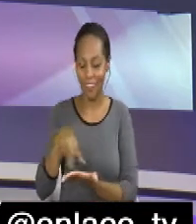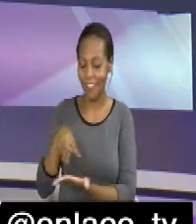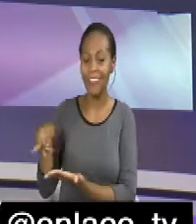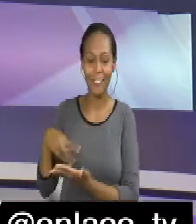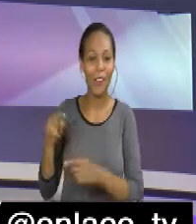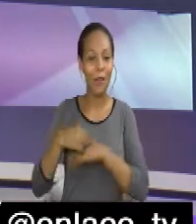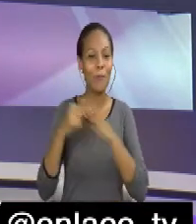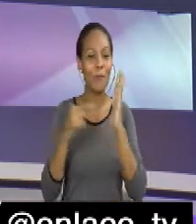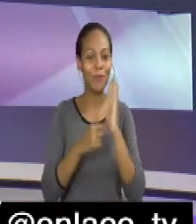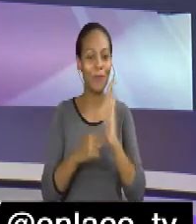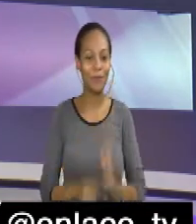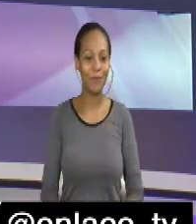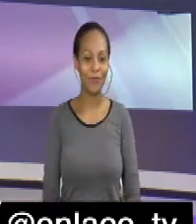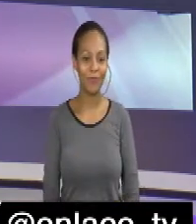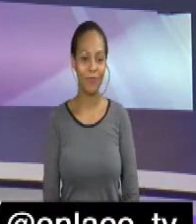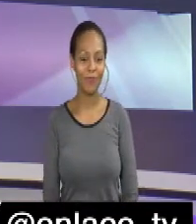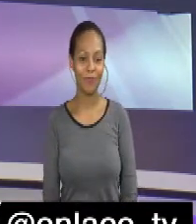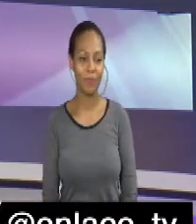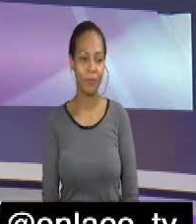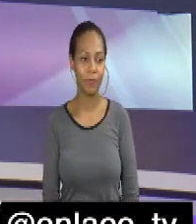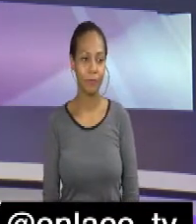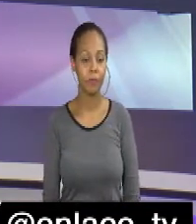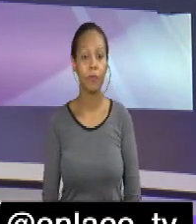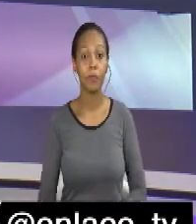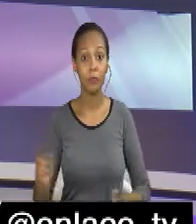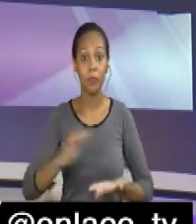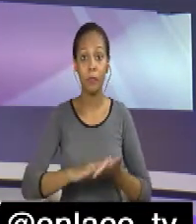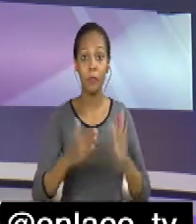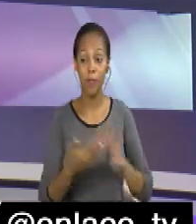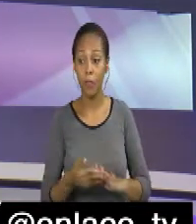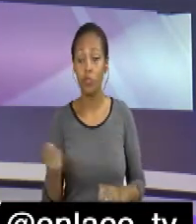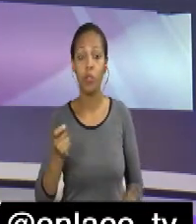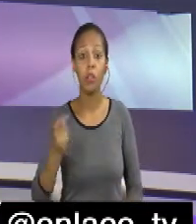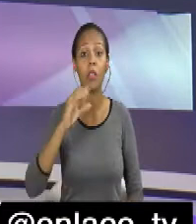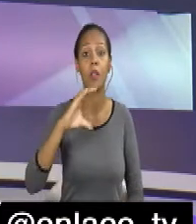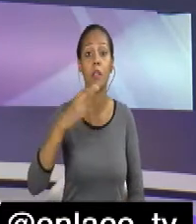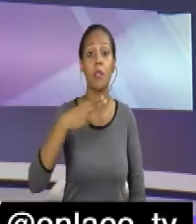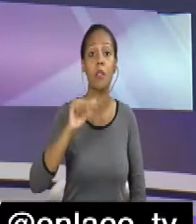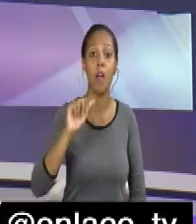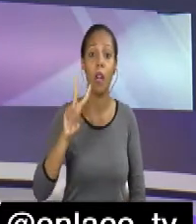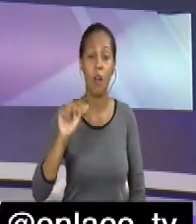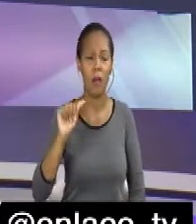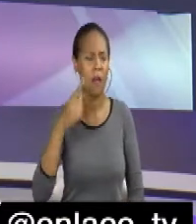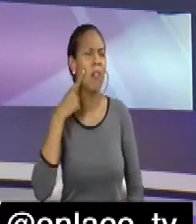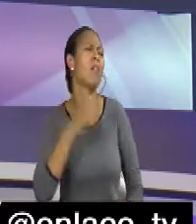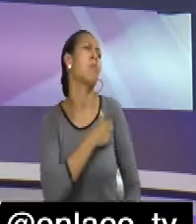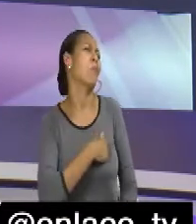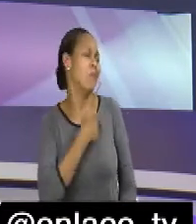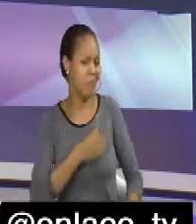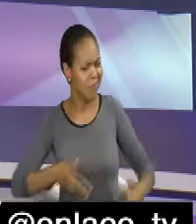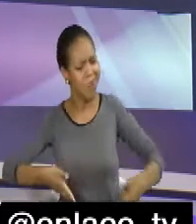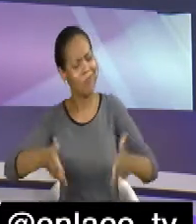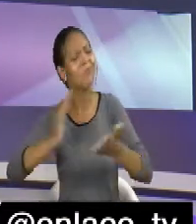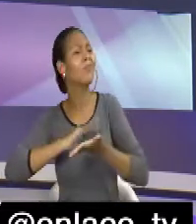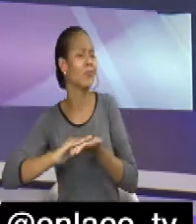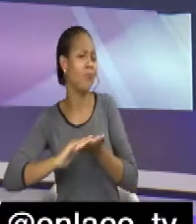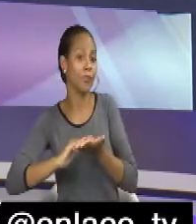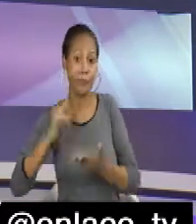La comunidad que vive en el sector de La Chava pide intervención para el arreglo de esta arteria vial. Carolina Cantillo estuvo en el lugar y nos preparó el siguiente